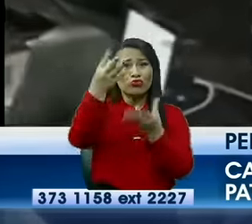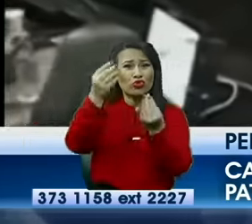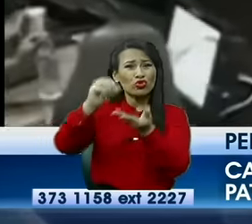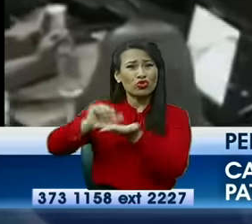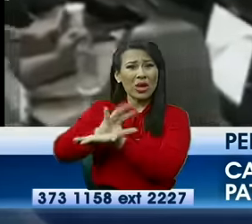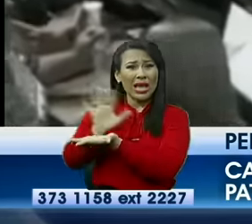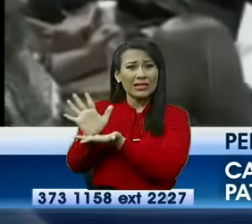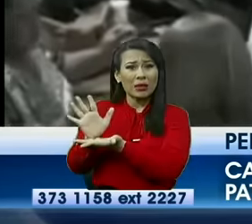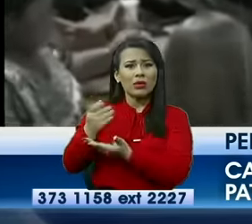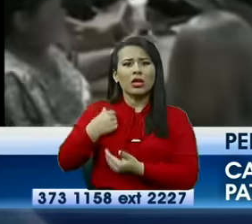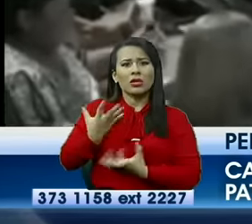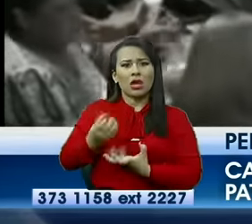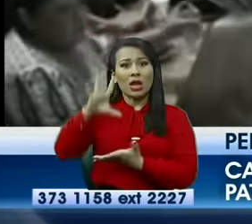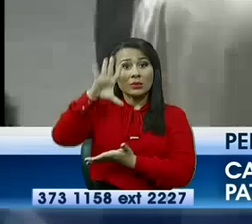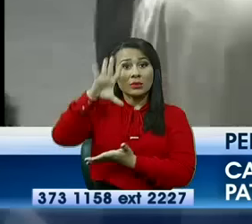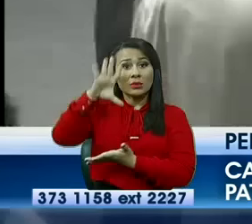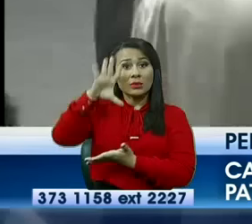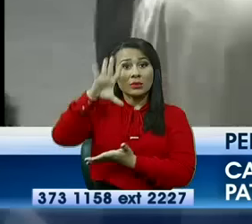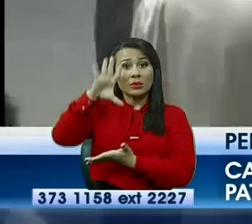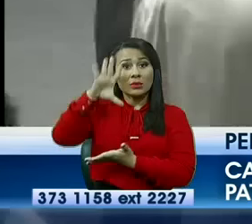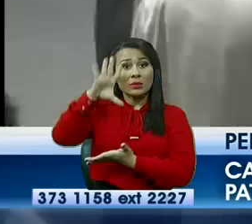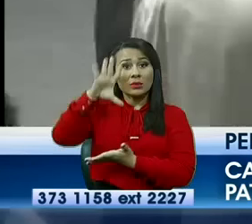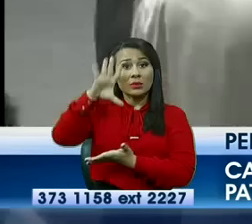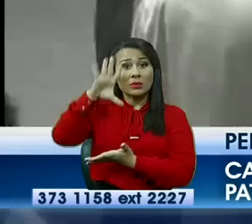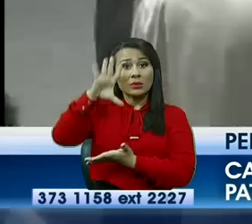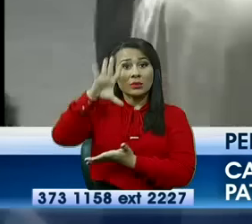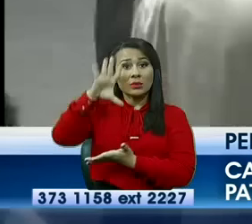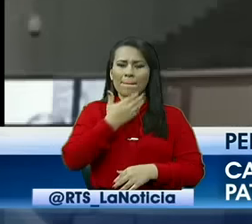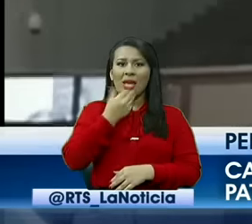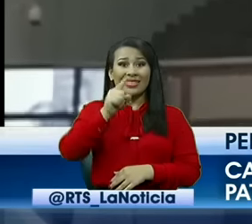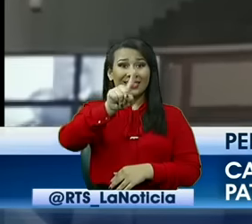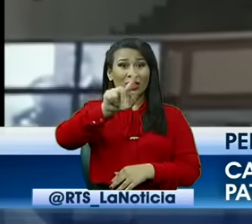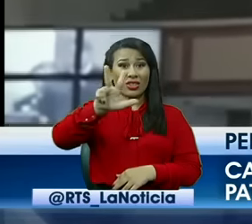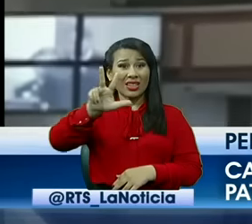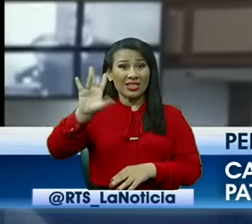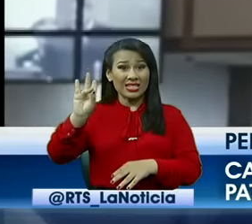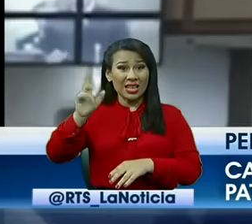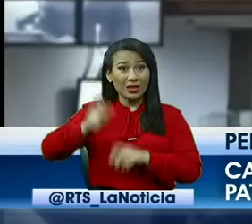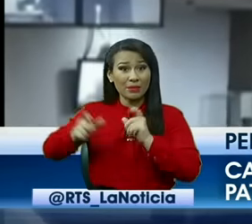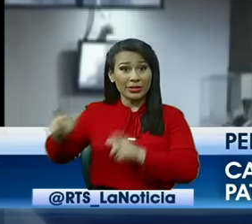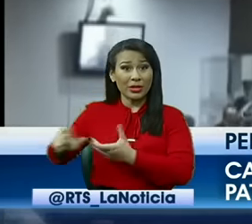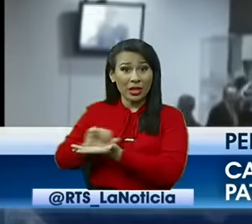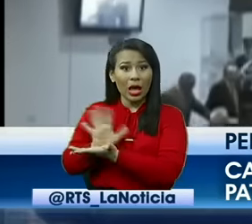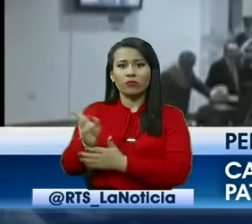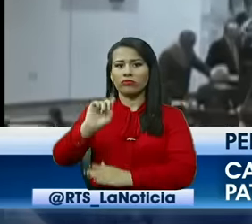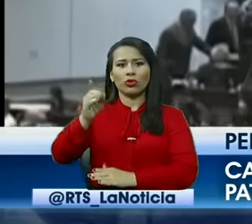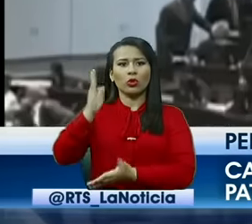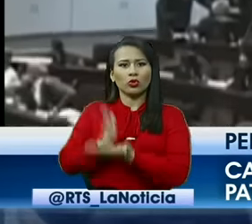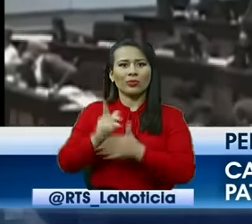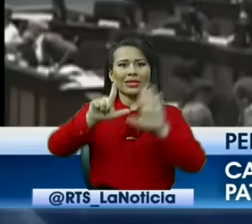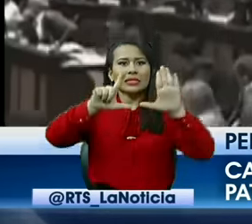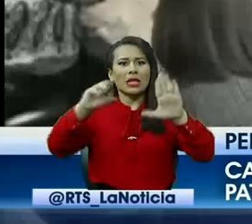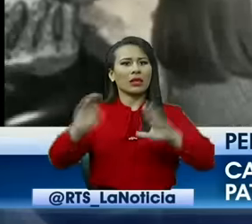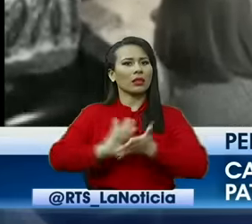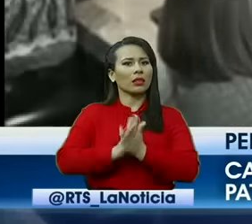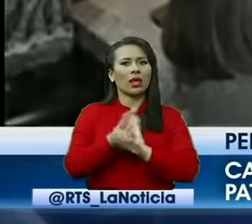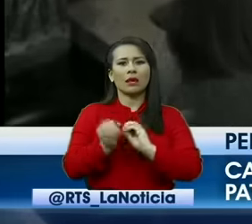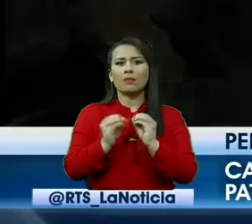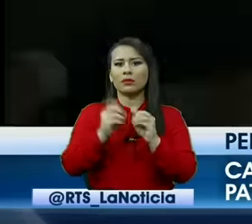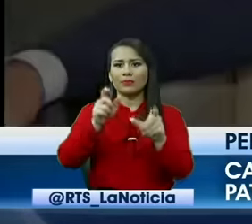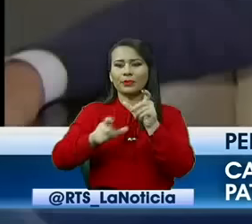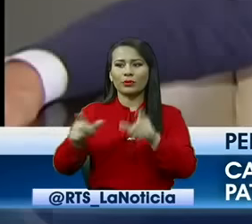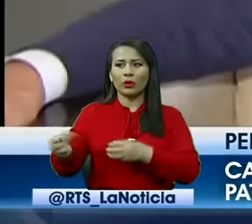50% de 137 a 70 y Volver al esquema parlamentario bicameral de los años